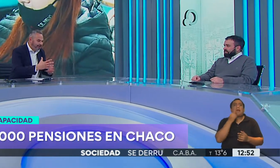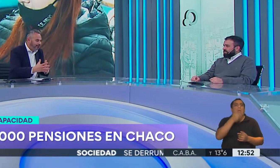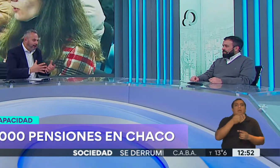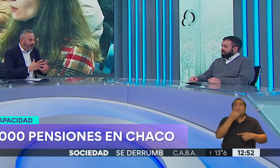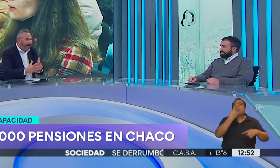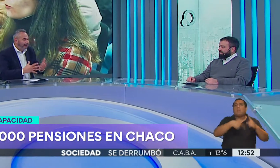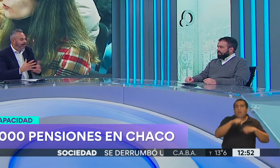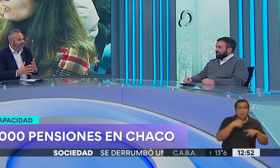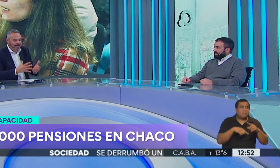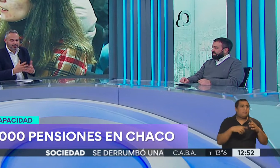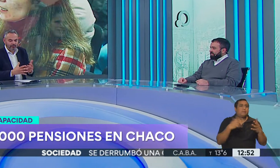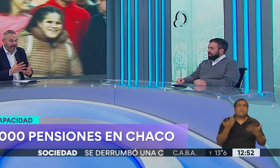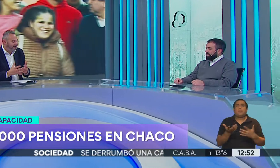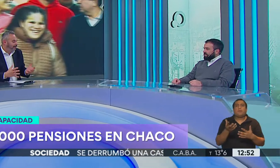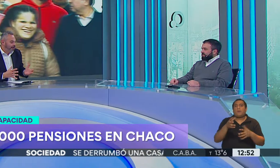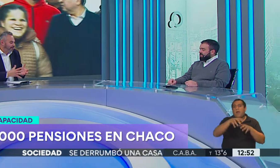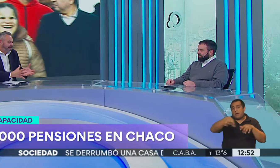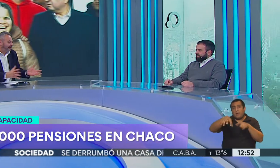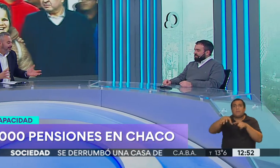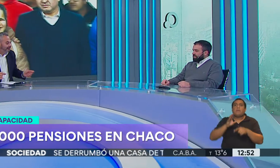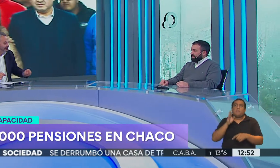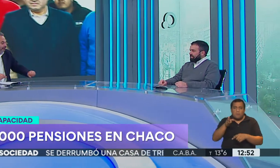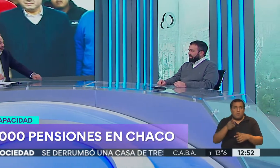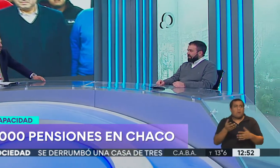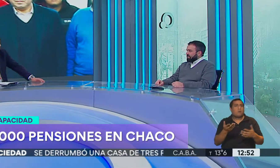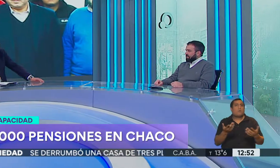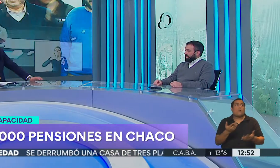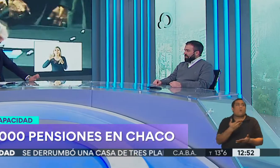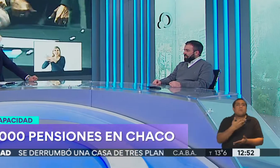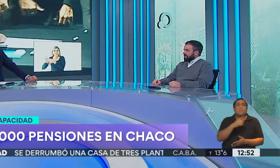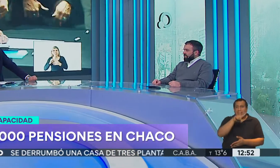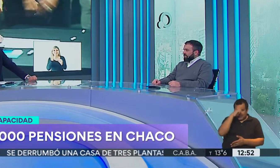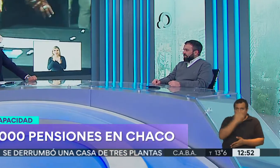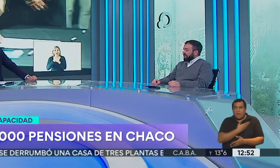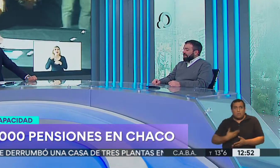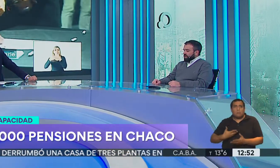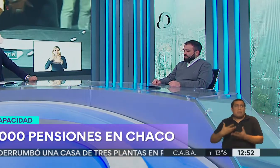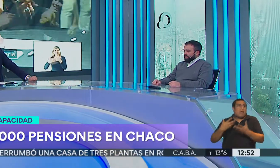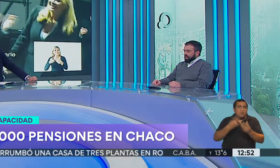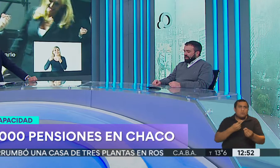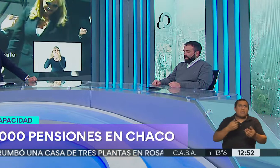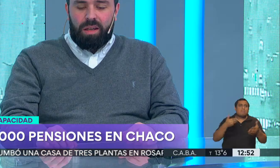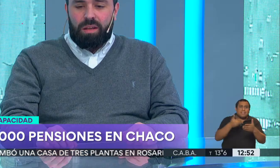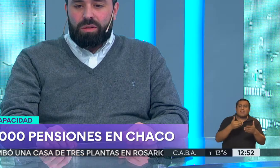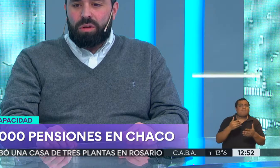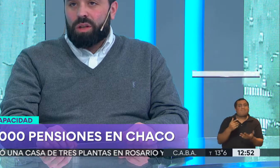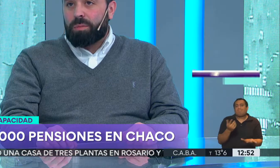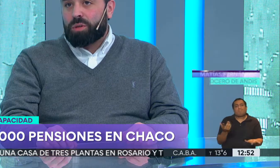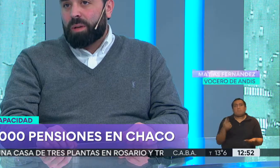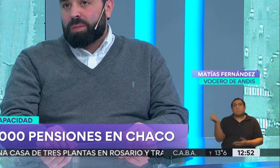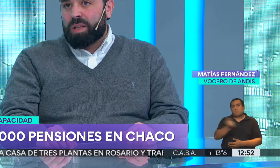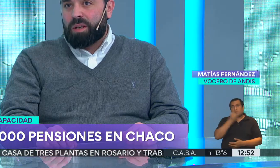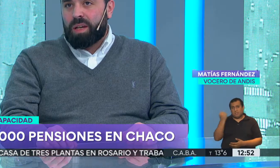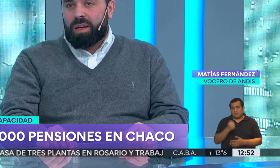acercarse a la agencia o al Estado que esté cerca de esas personas. Así que me parece que es importante. Totalmente. Nosotros